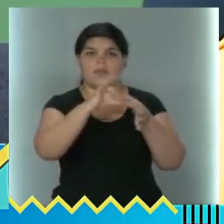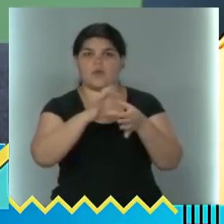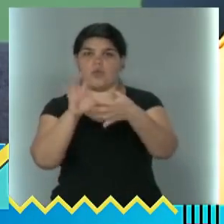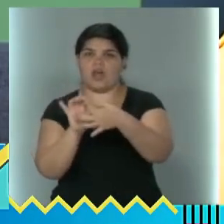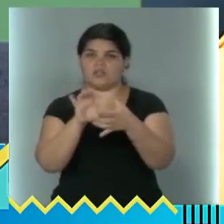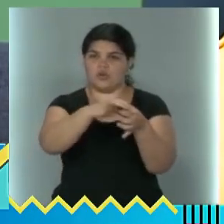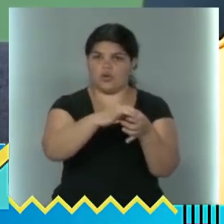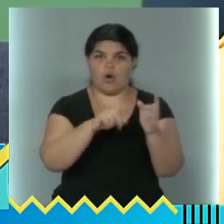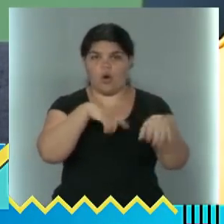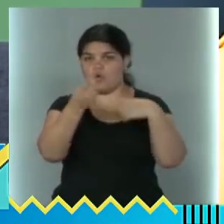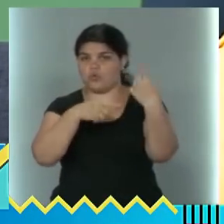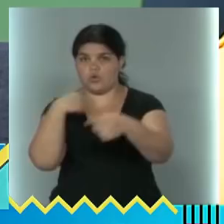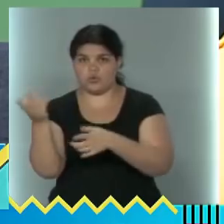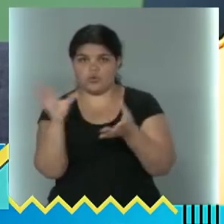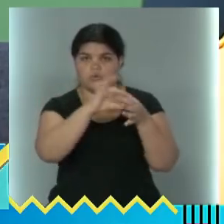cierto que